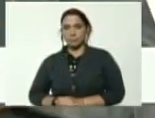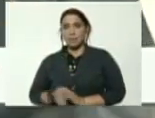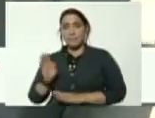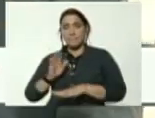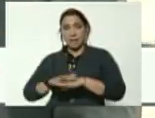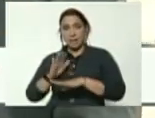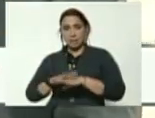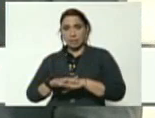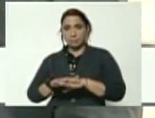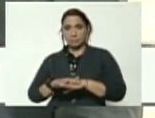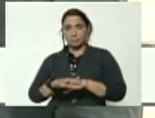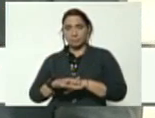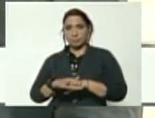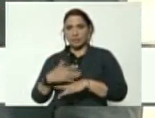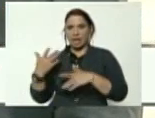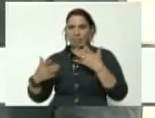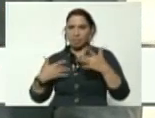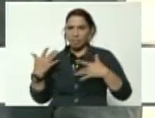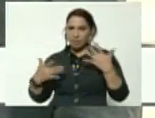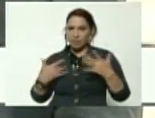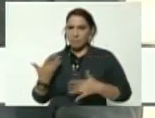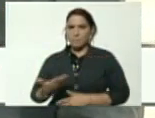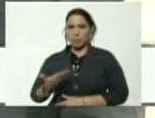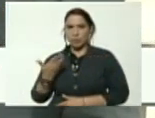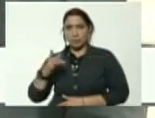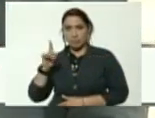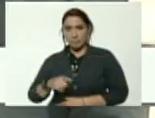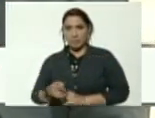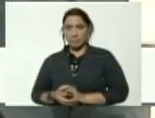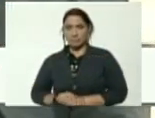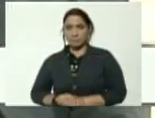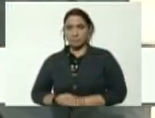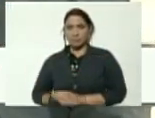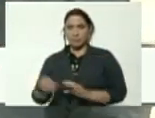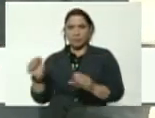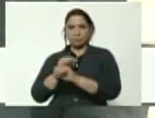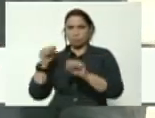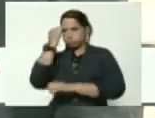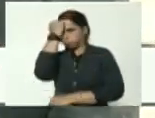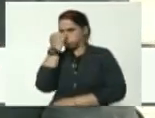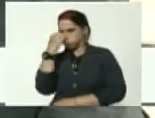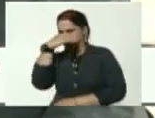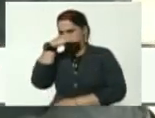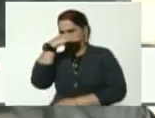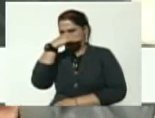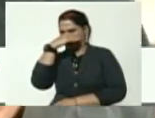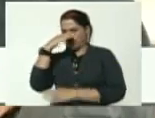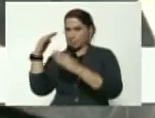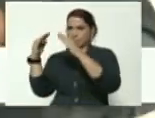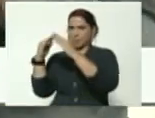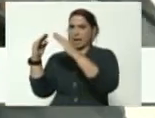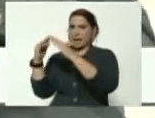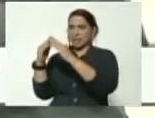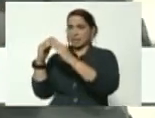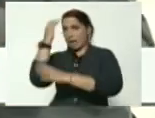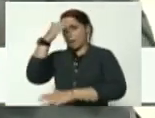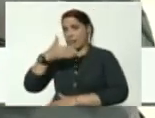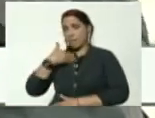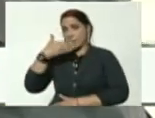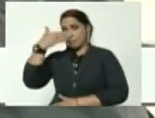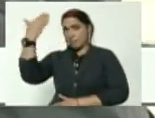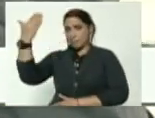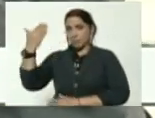sentido un evento importante también, un atentado terrorista a unas residencias en Arabia Saudita que